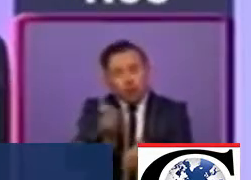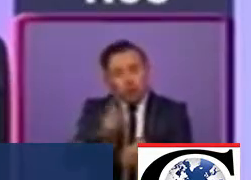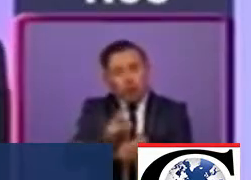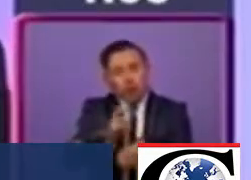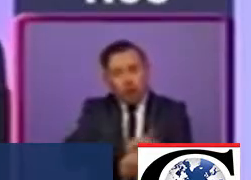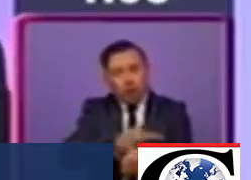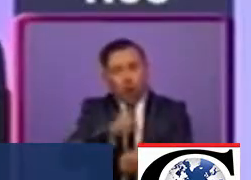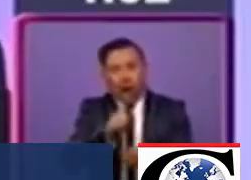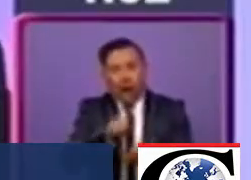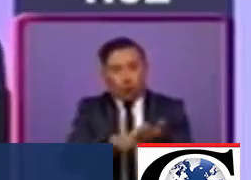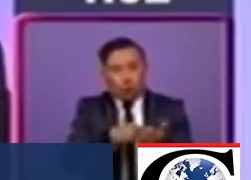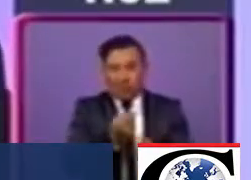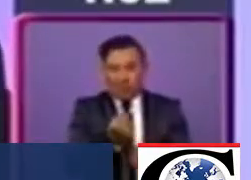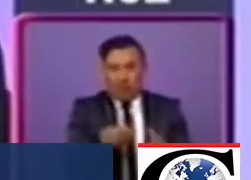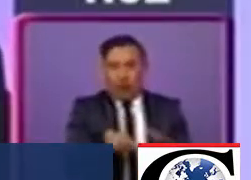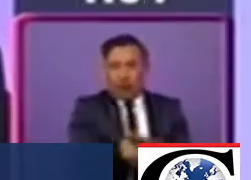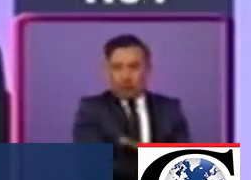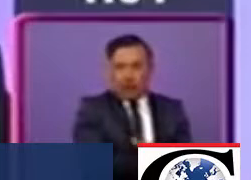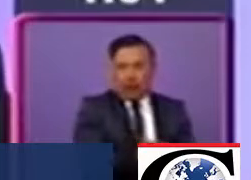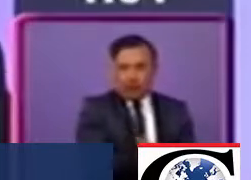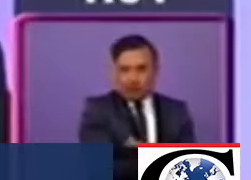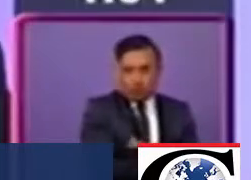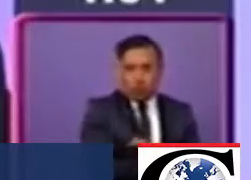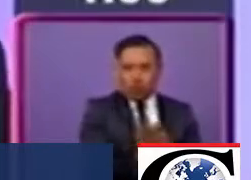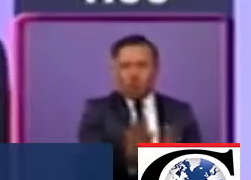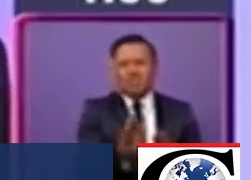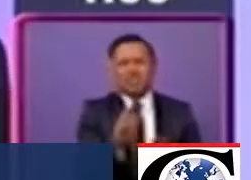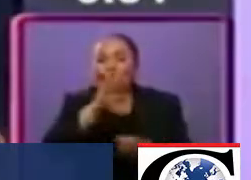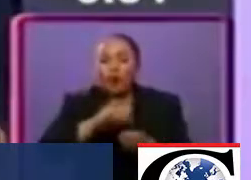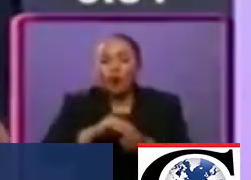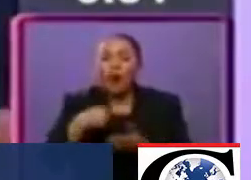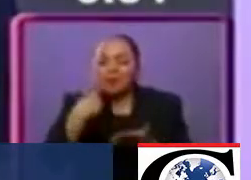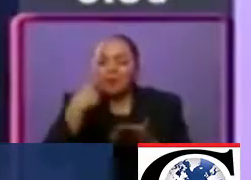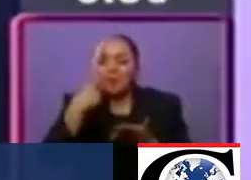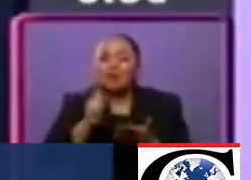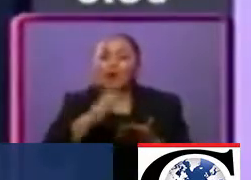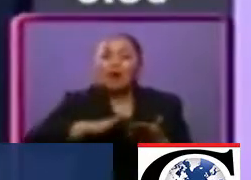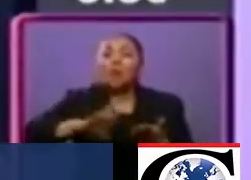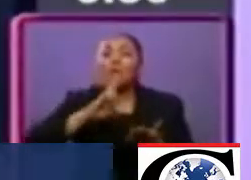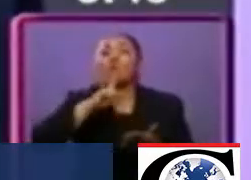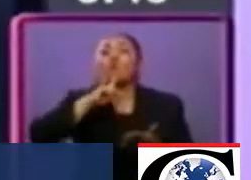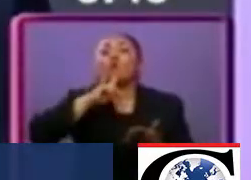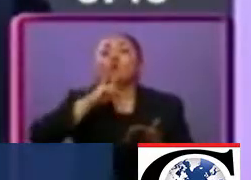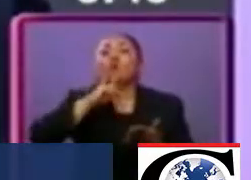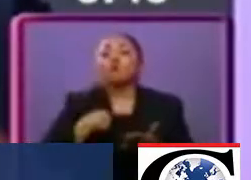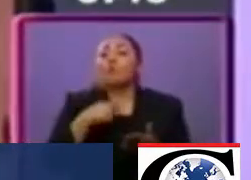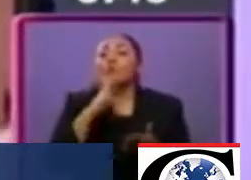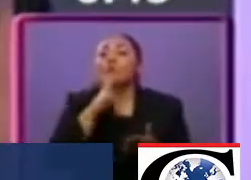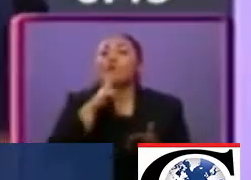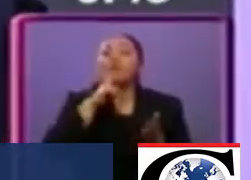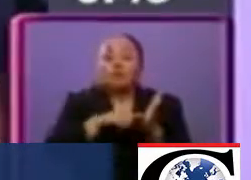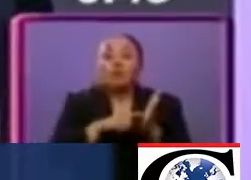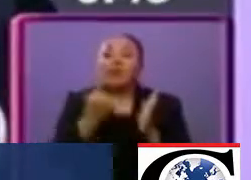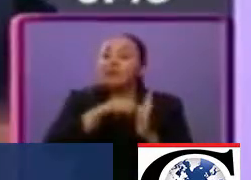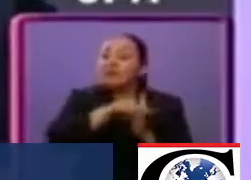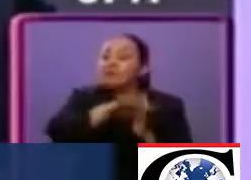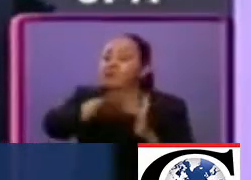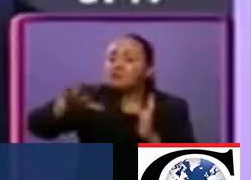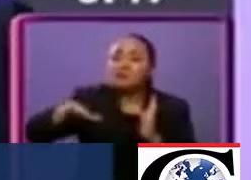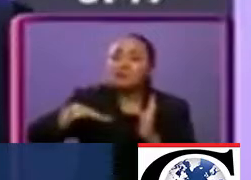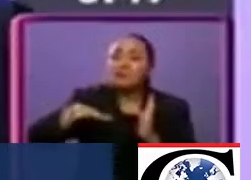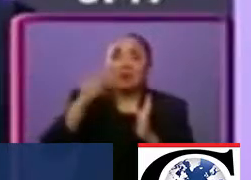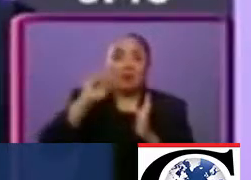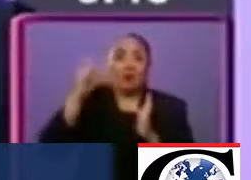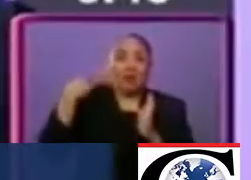en contra del gasolinazo. Entonces se mostraba una Delfina muy, muy nerviosa. Imagínate si ella llegara a ganar,